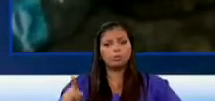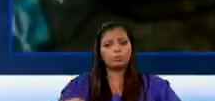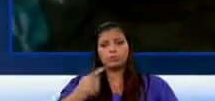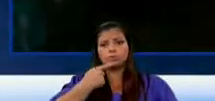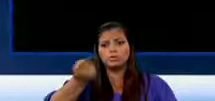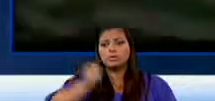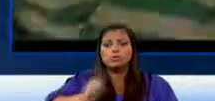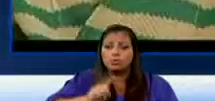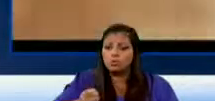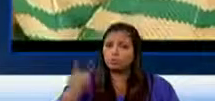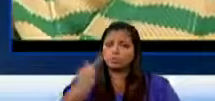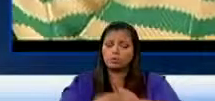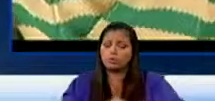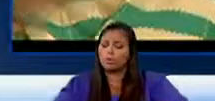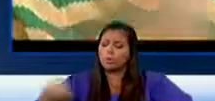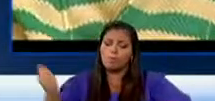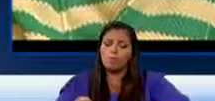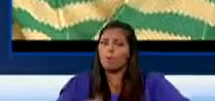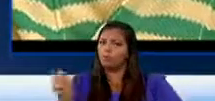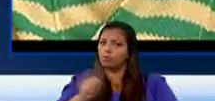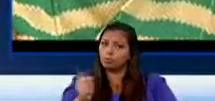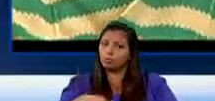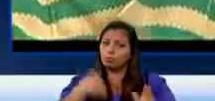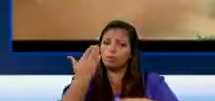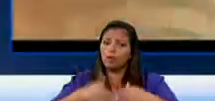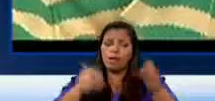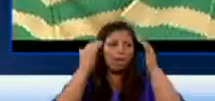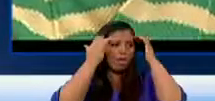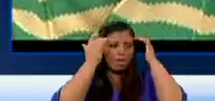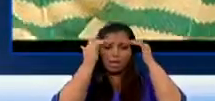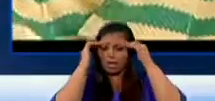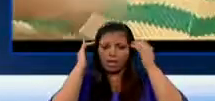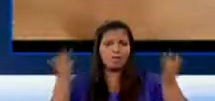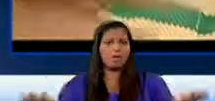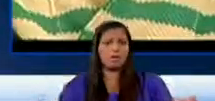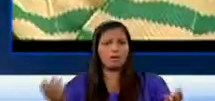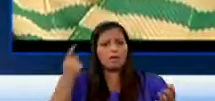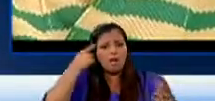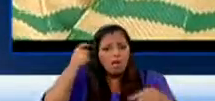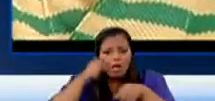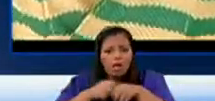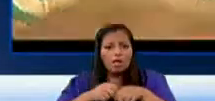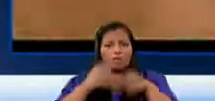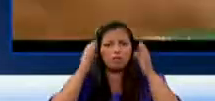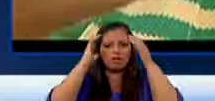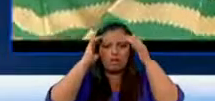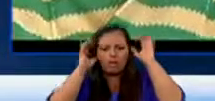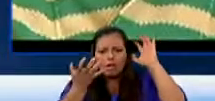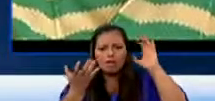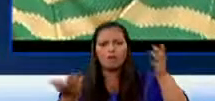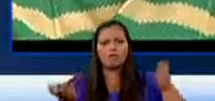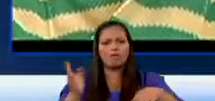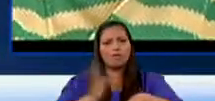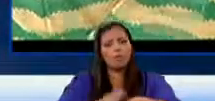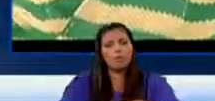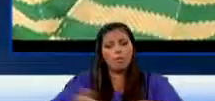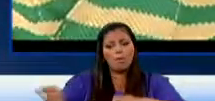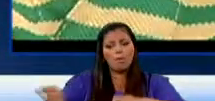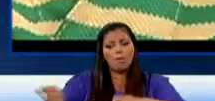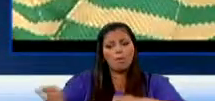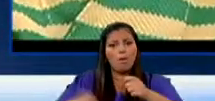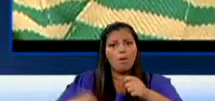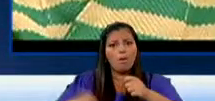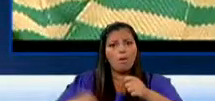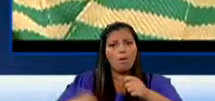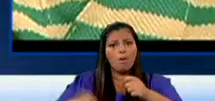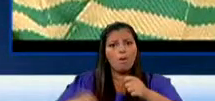lo que... Yo no tengo nada, y la gente de mi época, todos, casi todos mis compañeros, fueron mis compañeros y amigos de barrio, casi todos,